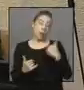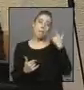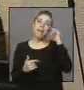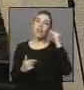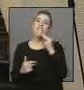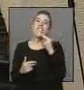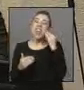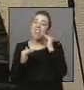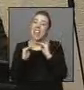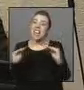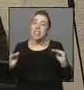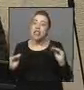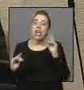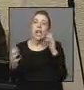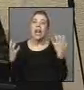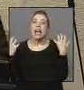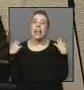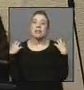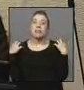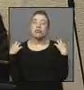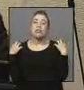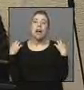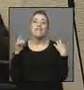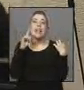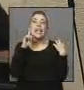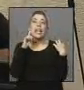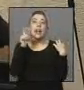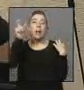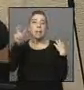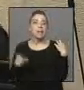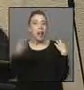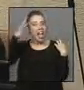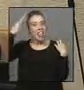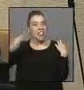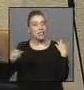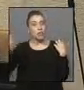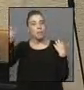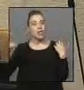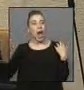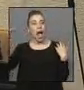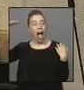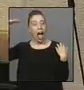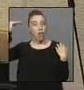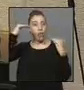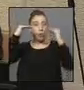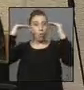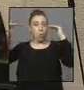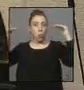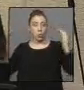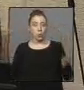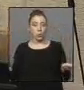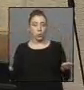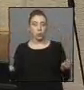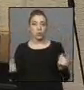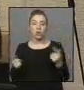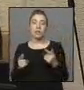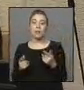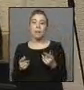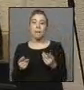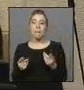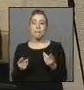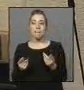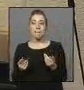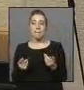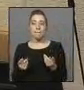vida de un niño depende más de las veces de la decisión de un adulto. Y por lo tanto, incrementar